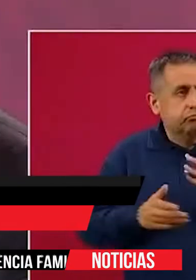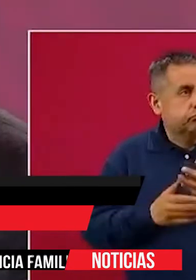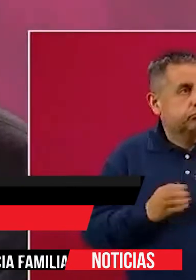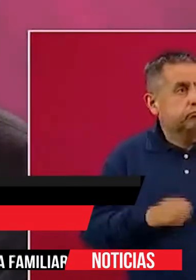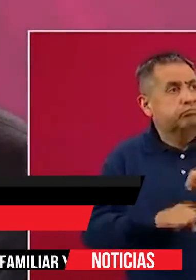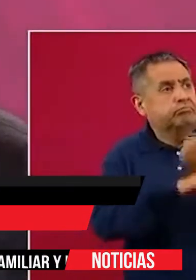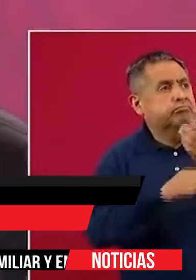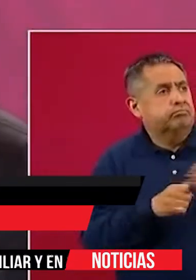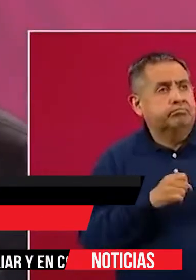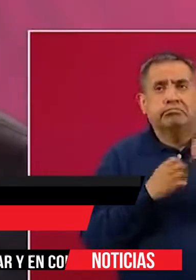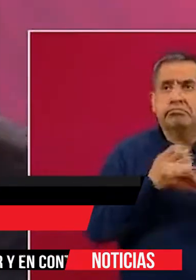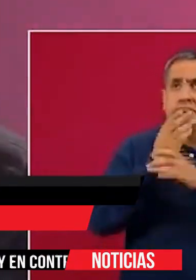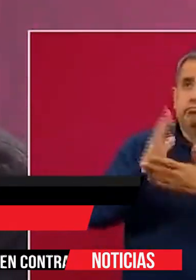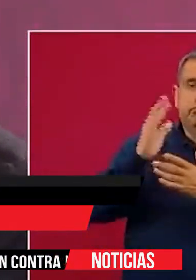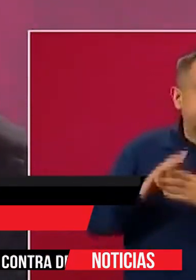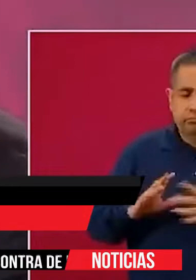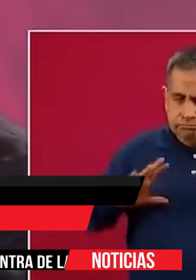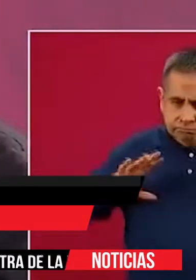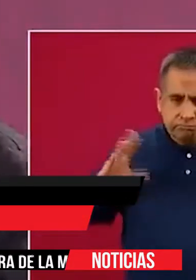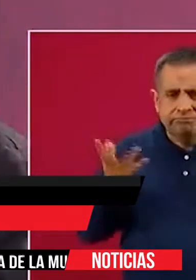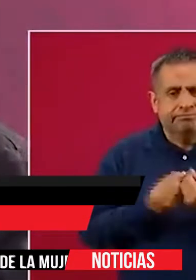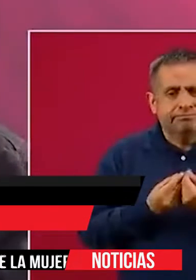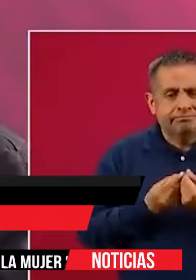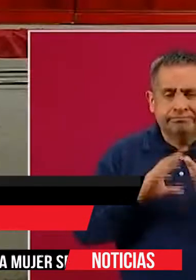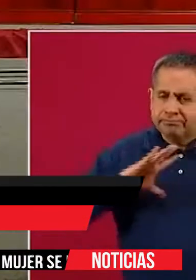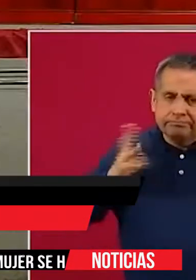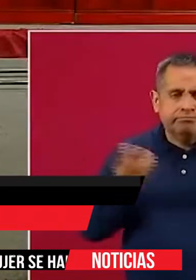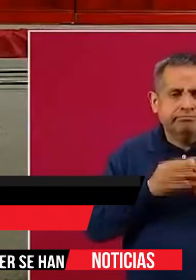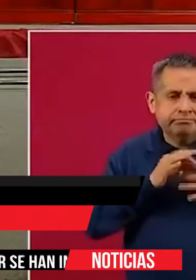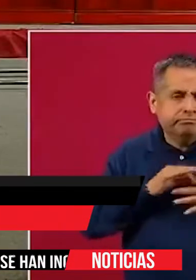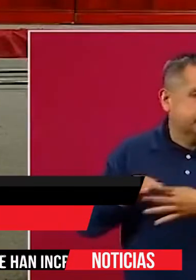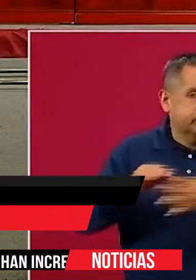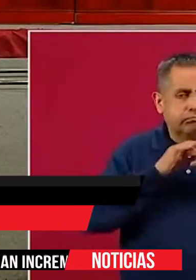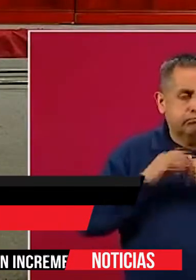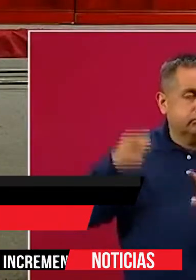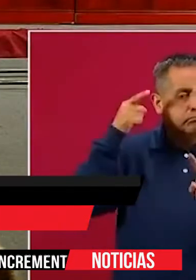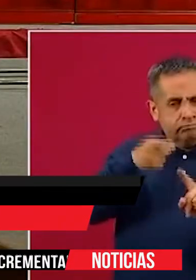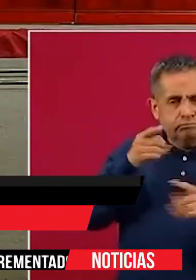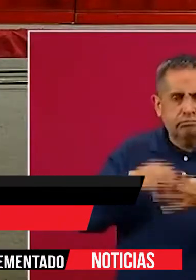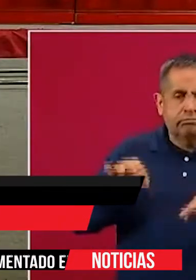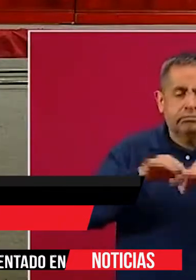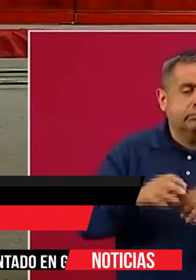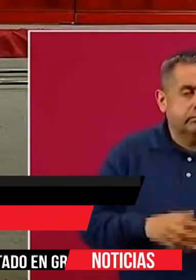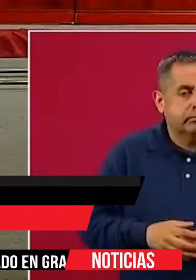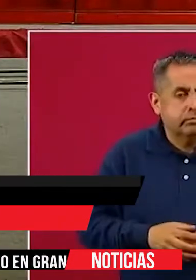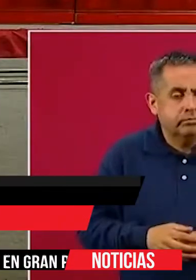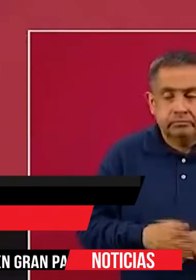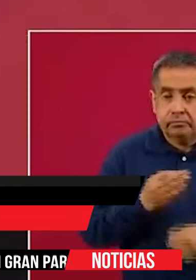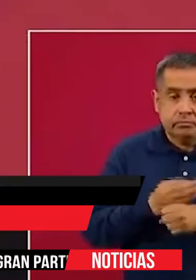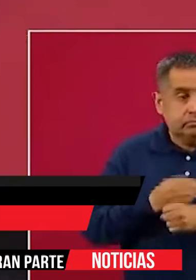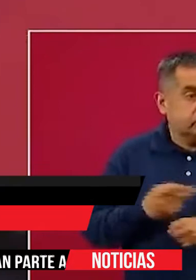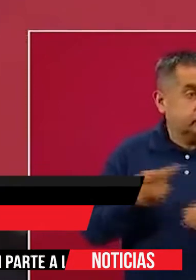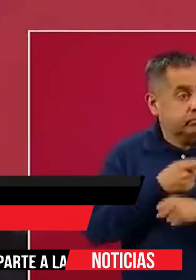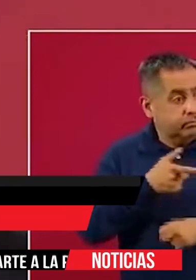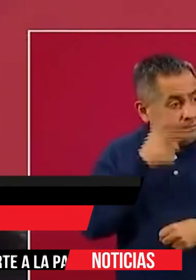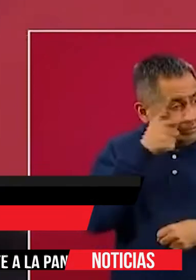de Prevención y Promoción de la Salud, exhortó a la población a denunciar ante el Ministerio Público las irregularidades que se presenten al